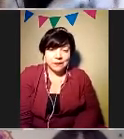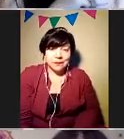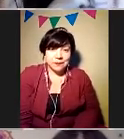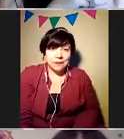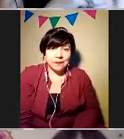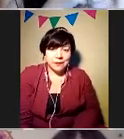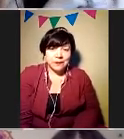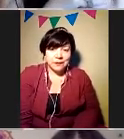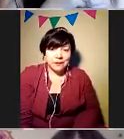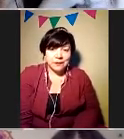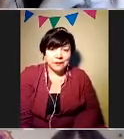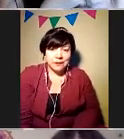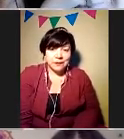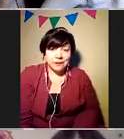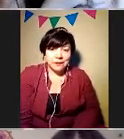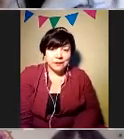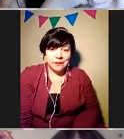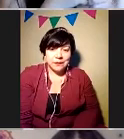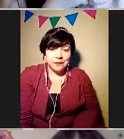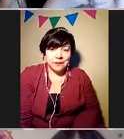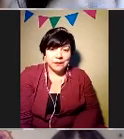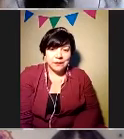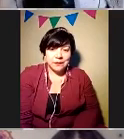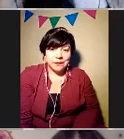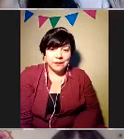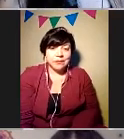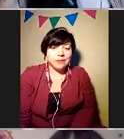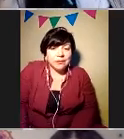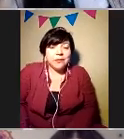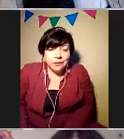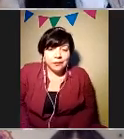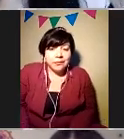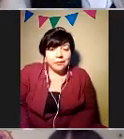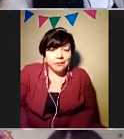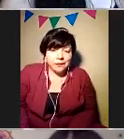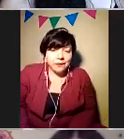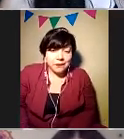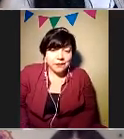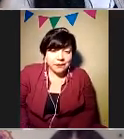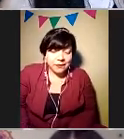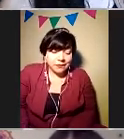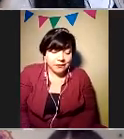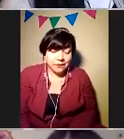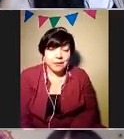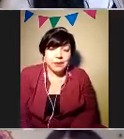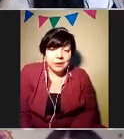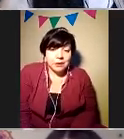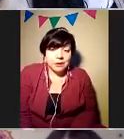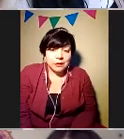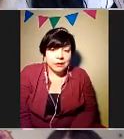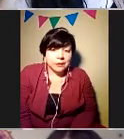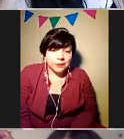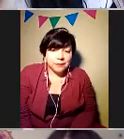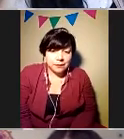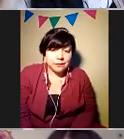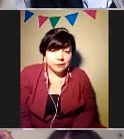Primark, que es parecido a H&M, es una tienda igual que tiene ropas bajo costo, inglesa me parece que es,